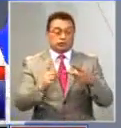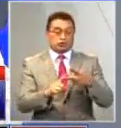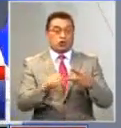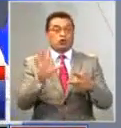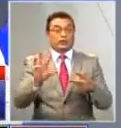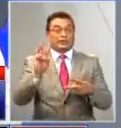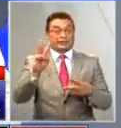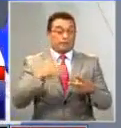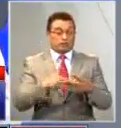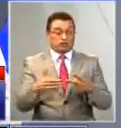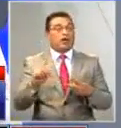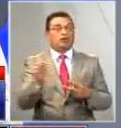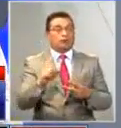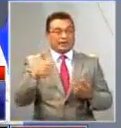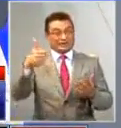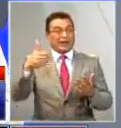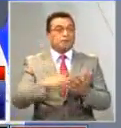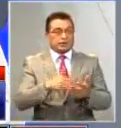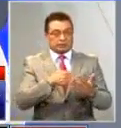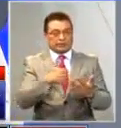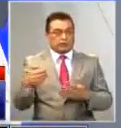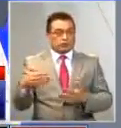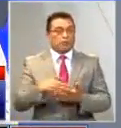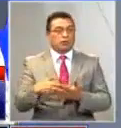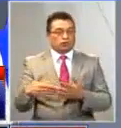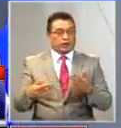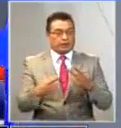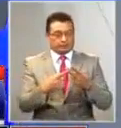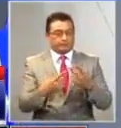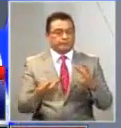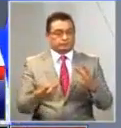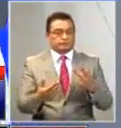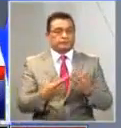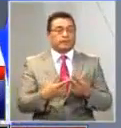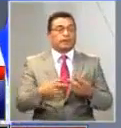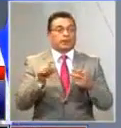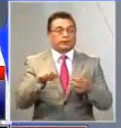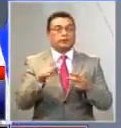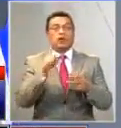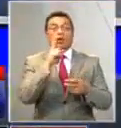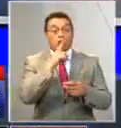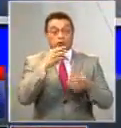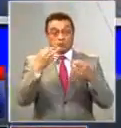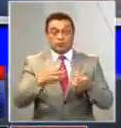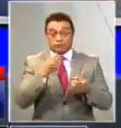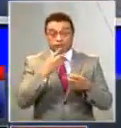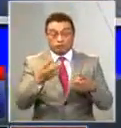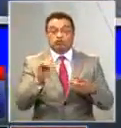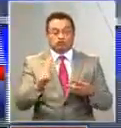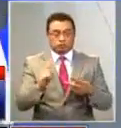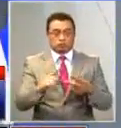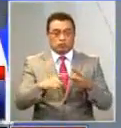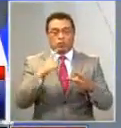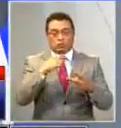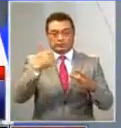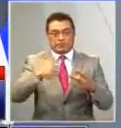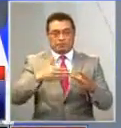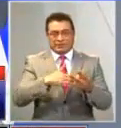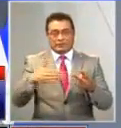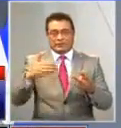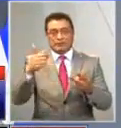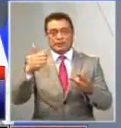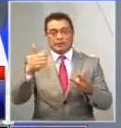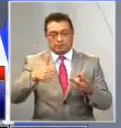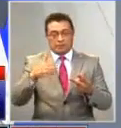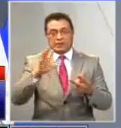millones, sino que estamos hablando de 6.600 millones, que este fraude. Y sí, esa es la última cifra la última que se cifra. Está hablando. Sí. Y el tercer elemento que es muy importante